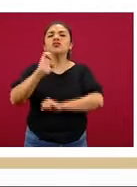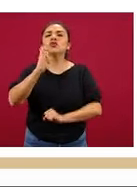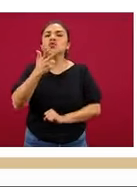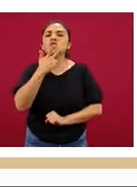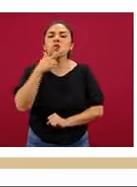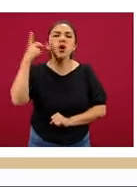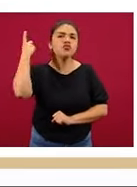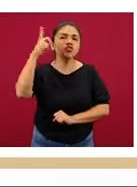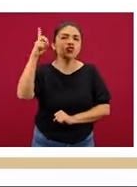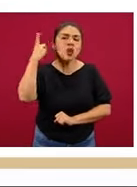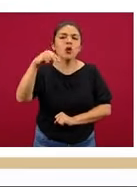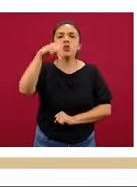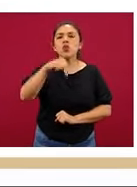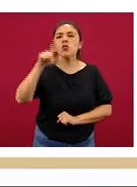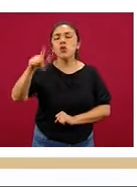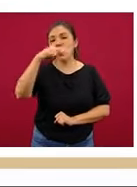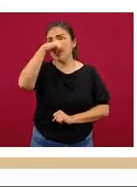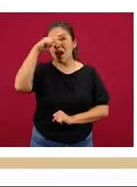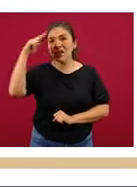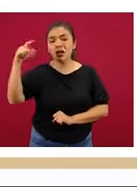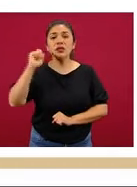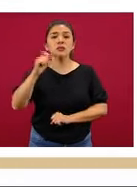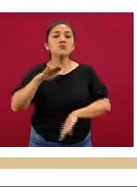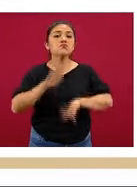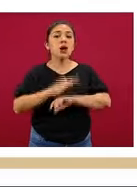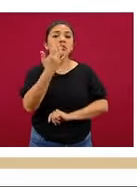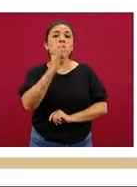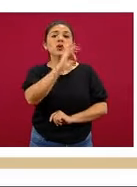Durango, Nuevo León, Nayarit, que han superado el